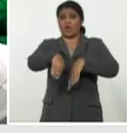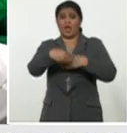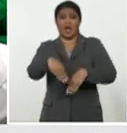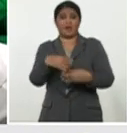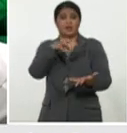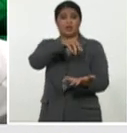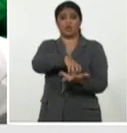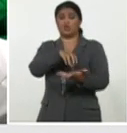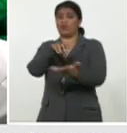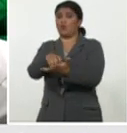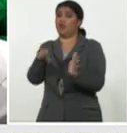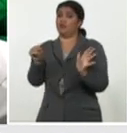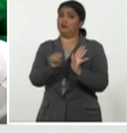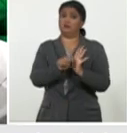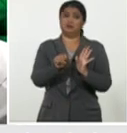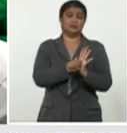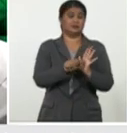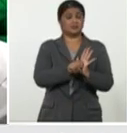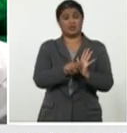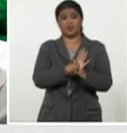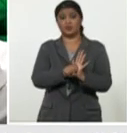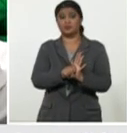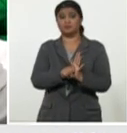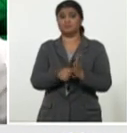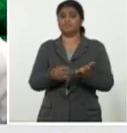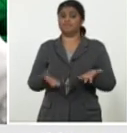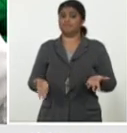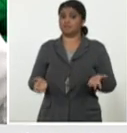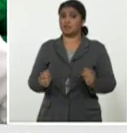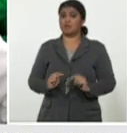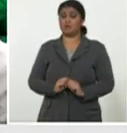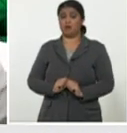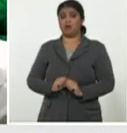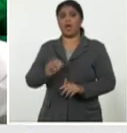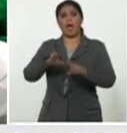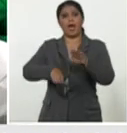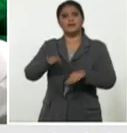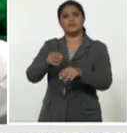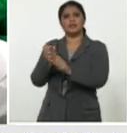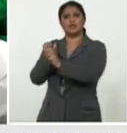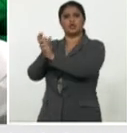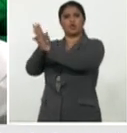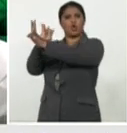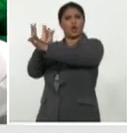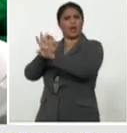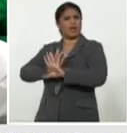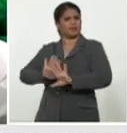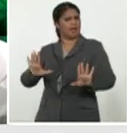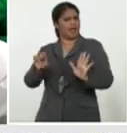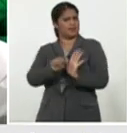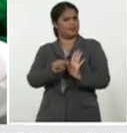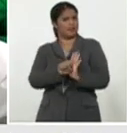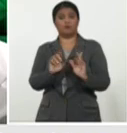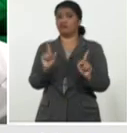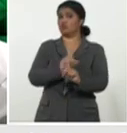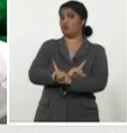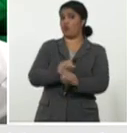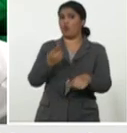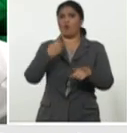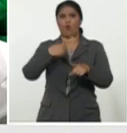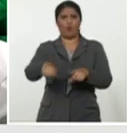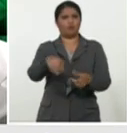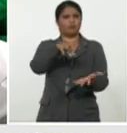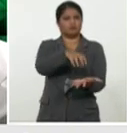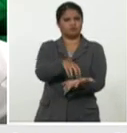lugares, no siempre necesariamente en colas, pero en otros lugares también, que